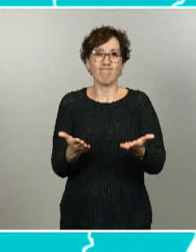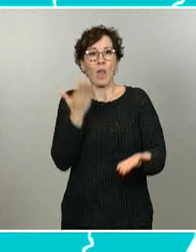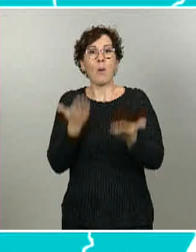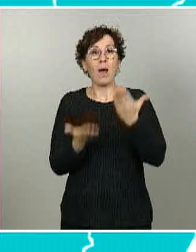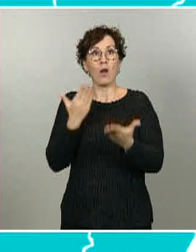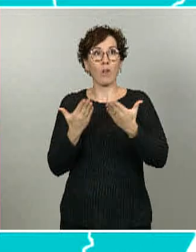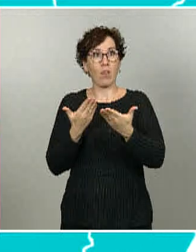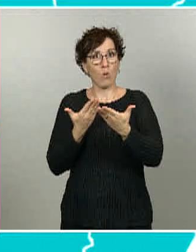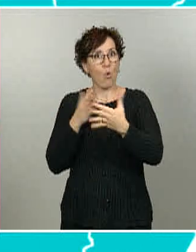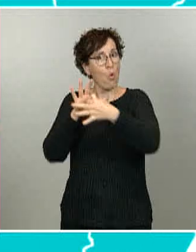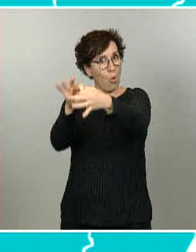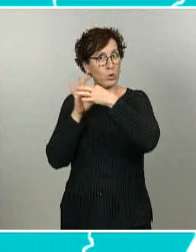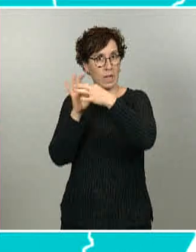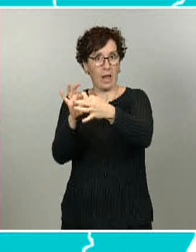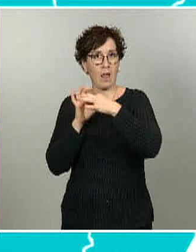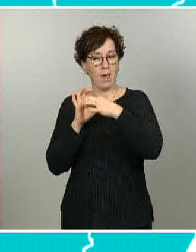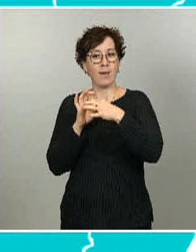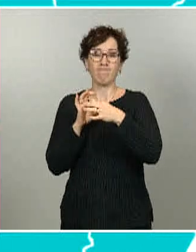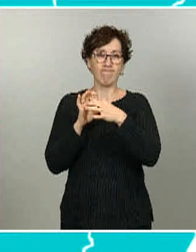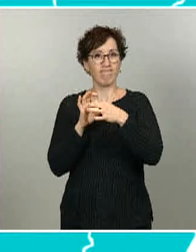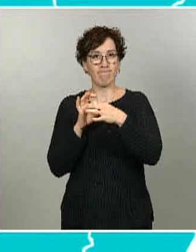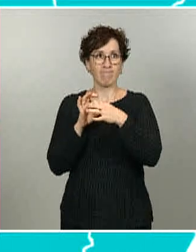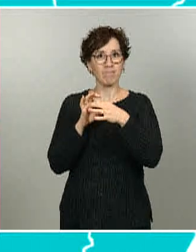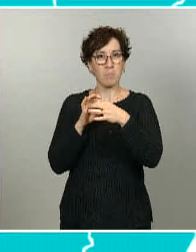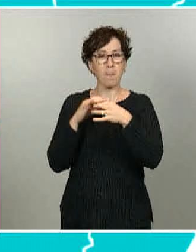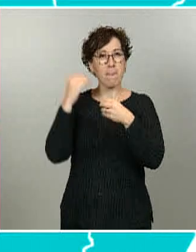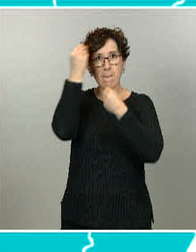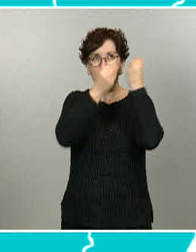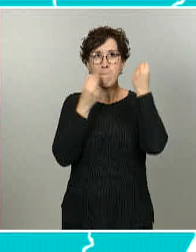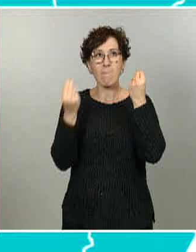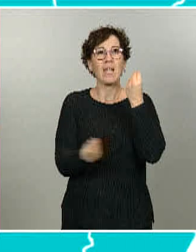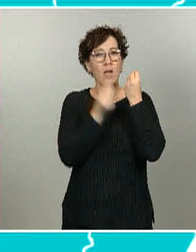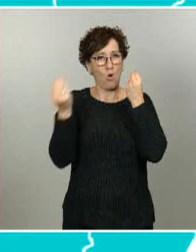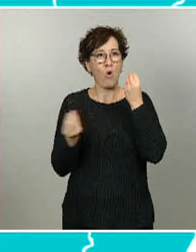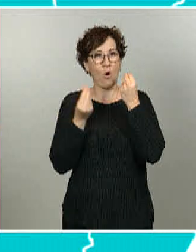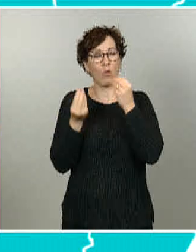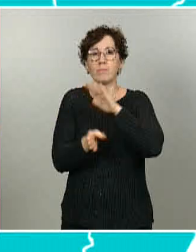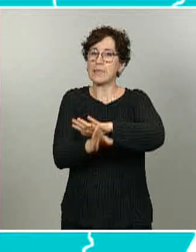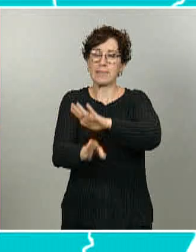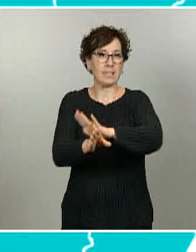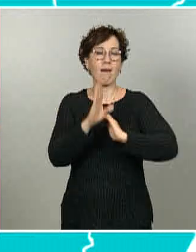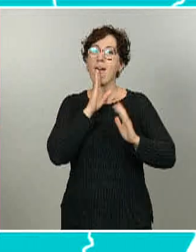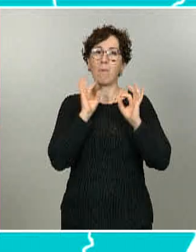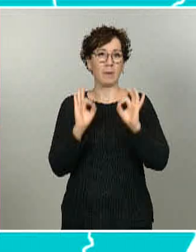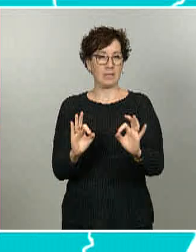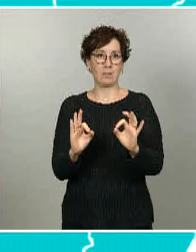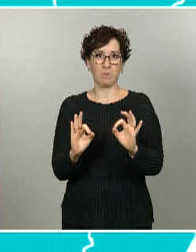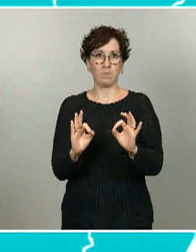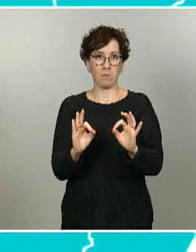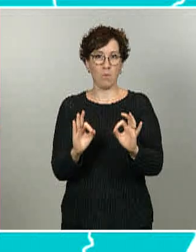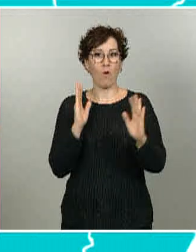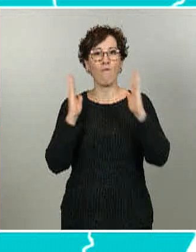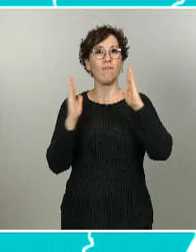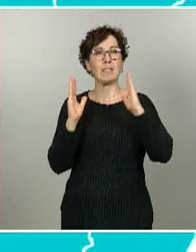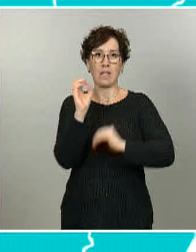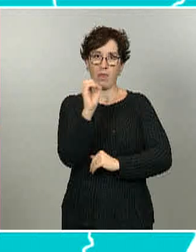hecho haya sido favorable para mantener la fase 0 en la Comunidad